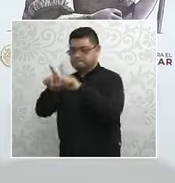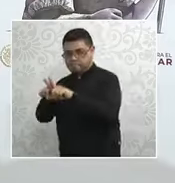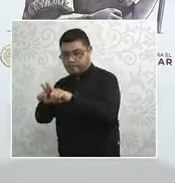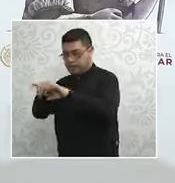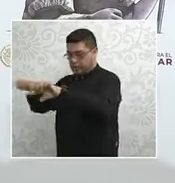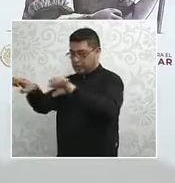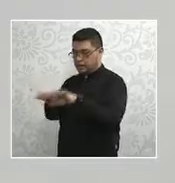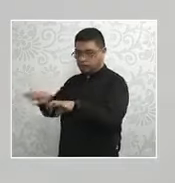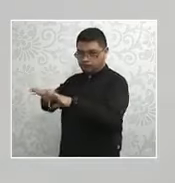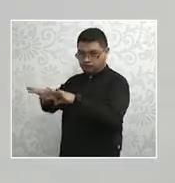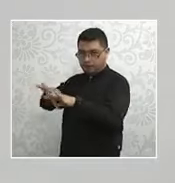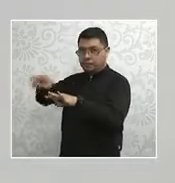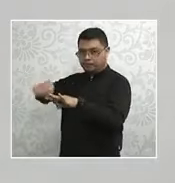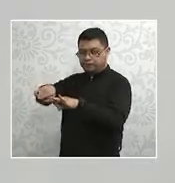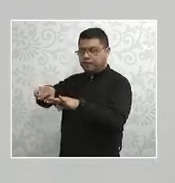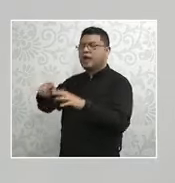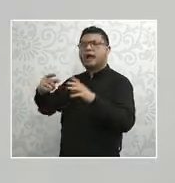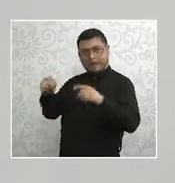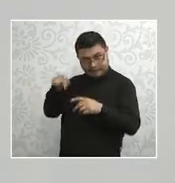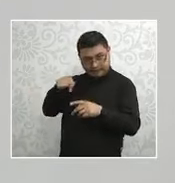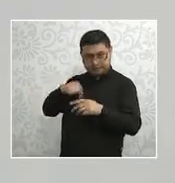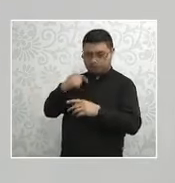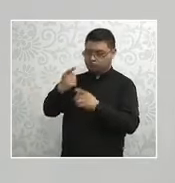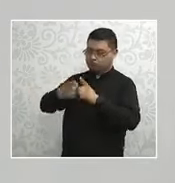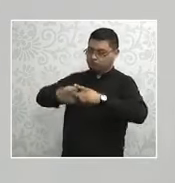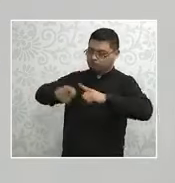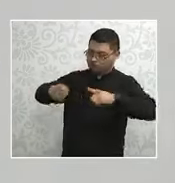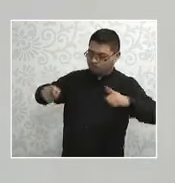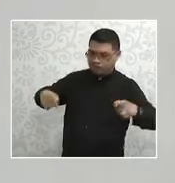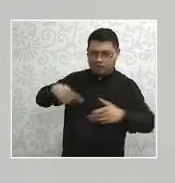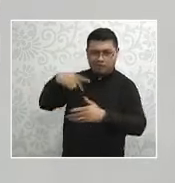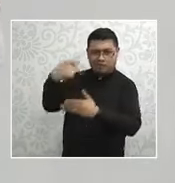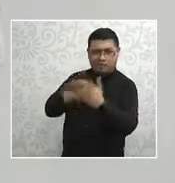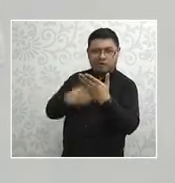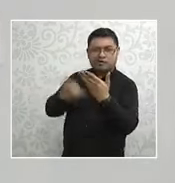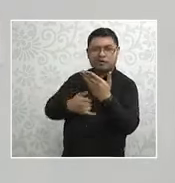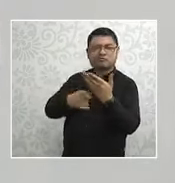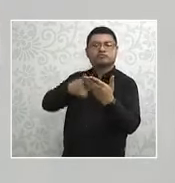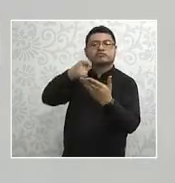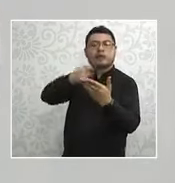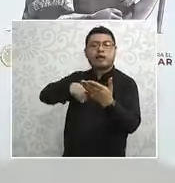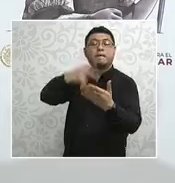gabinete y ahí vamos a desarrollar lo que llamamos el plan